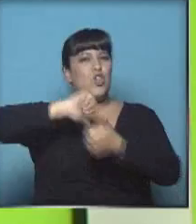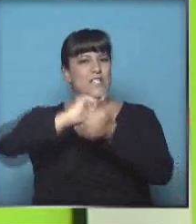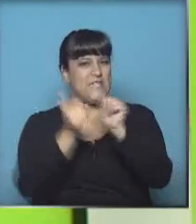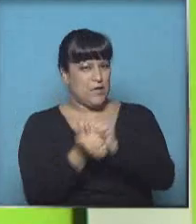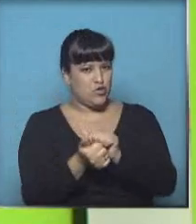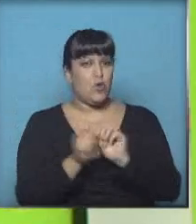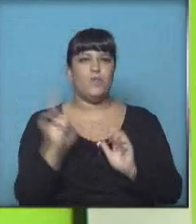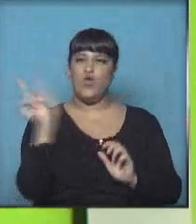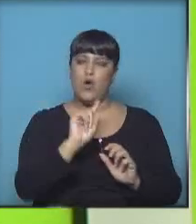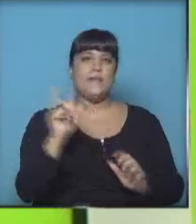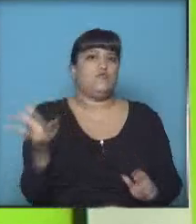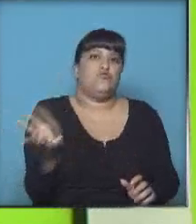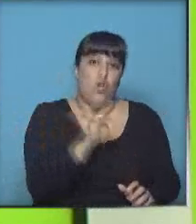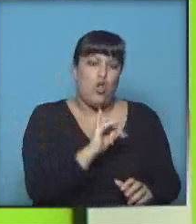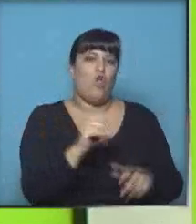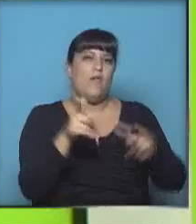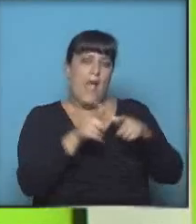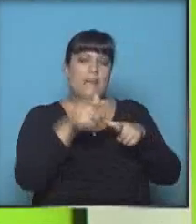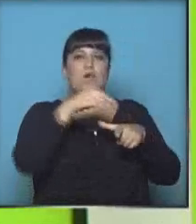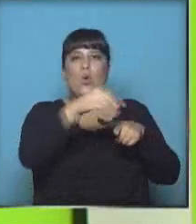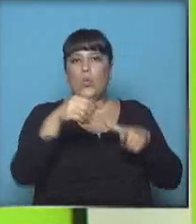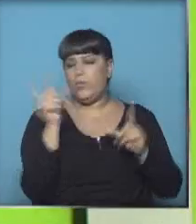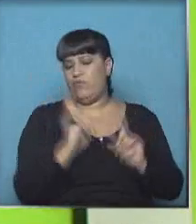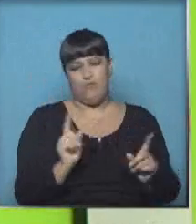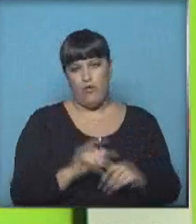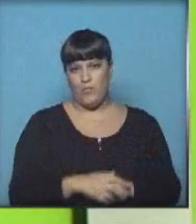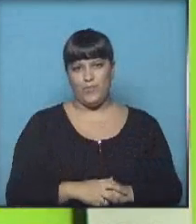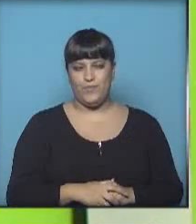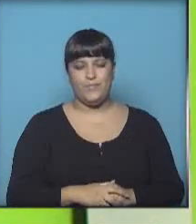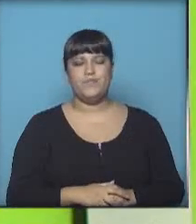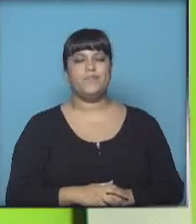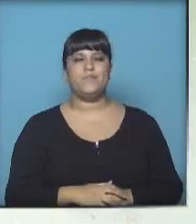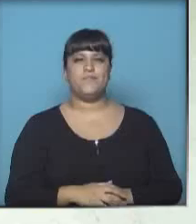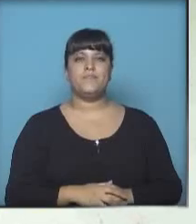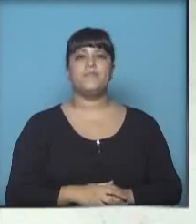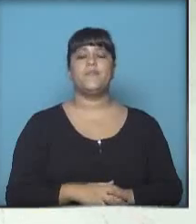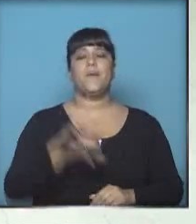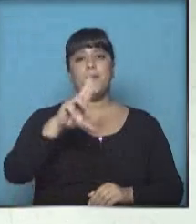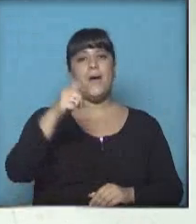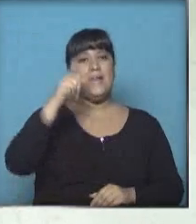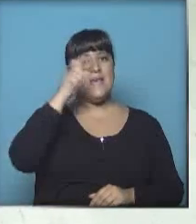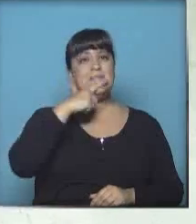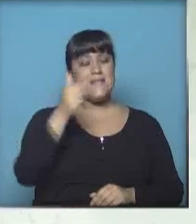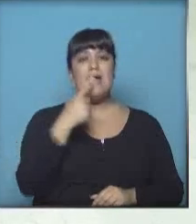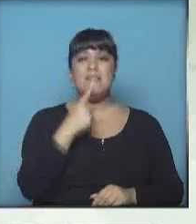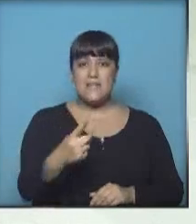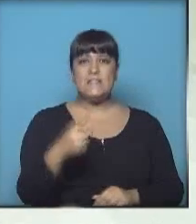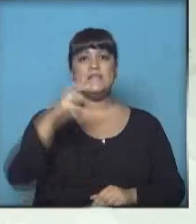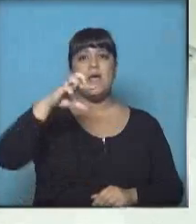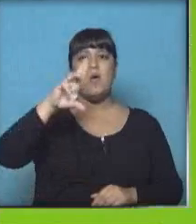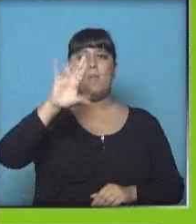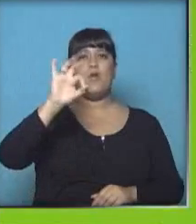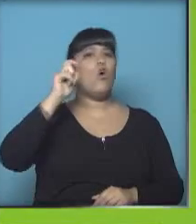Perfecto. ¿Sí? No es que uno va, digamos, diariamente colocándose lubricante. Muy bien. Vanessa de Lanús dice que tiene la progesterona